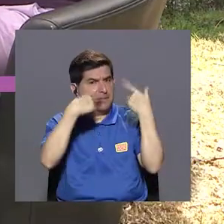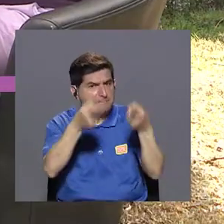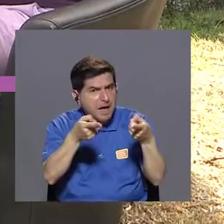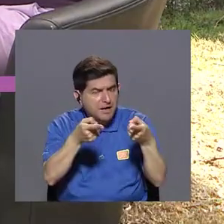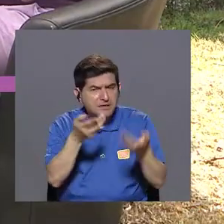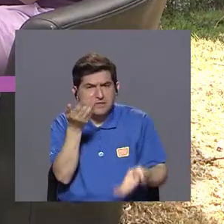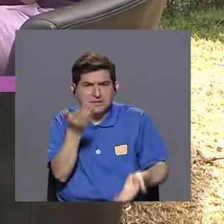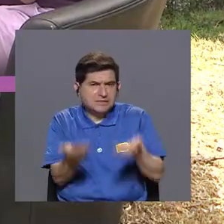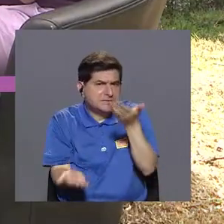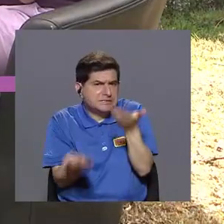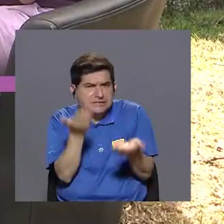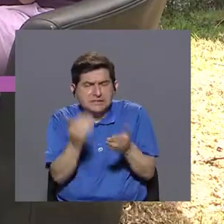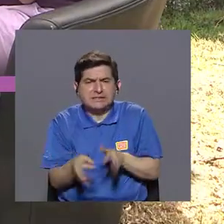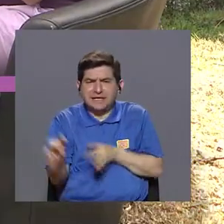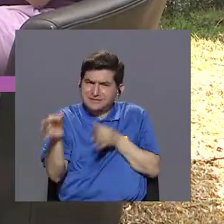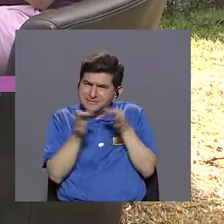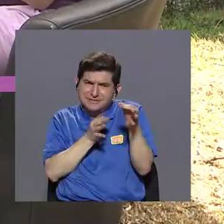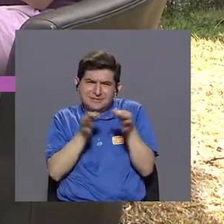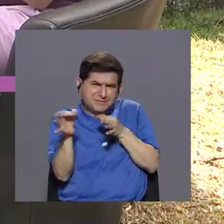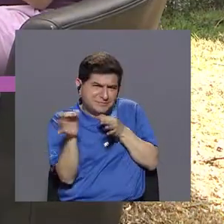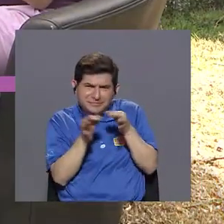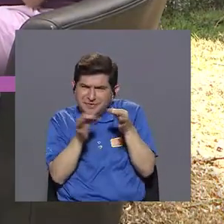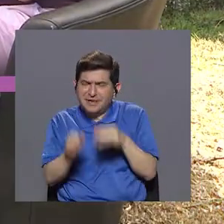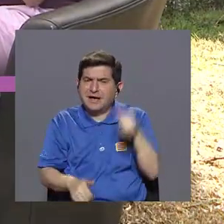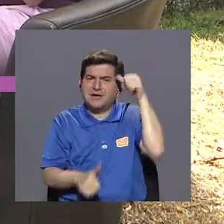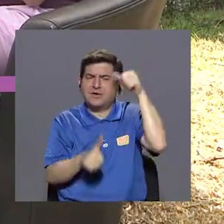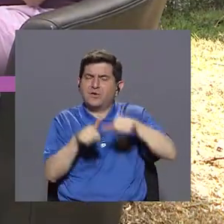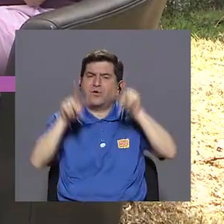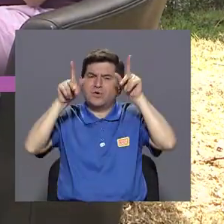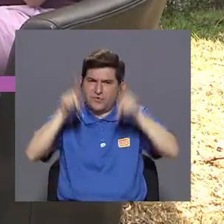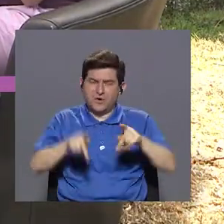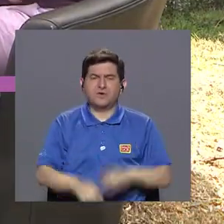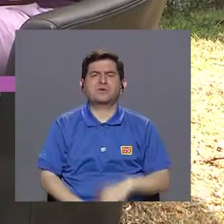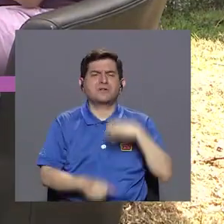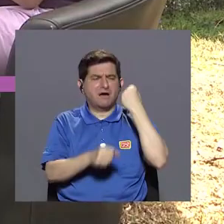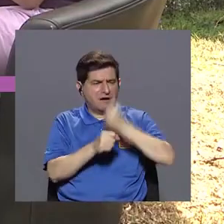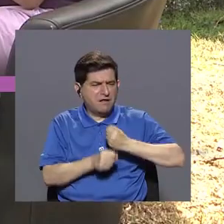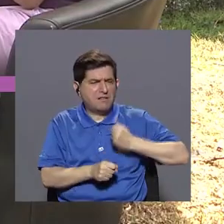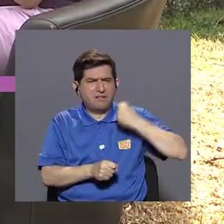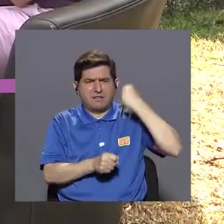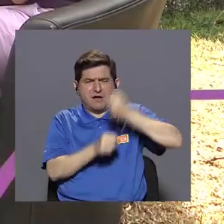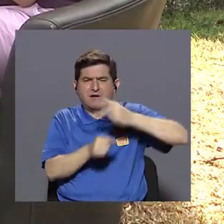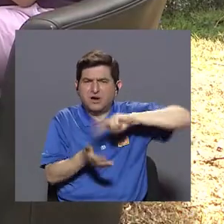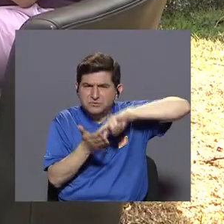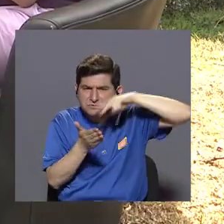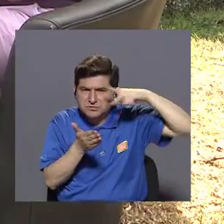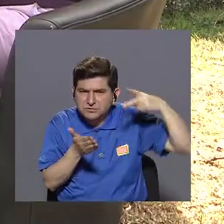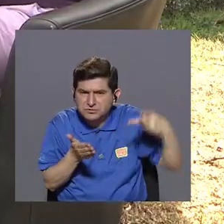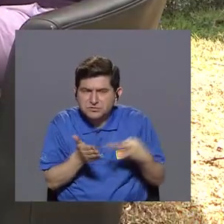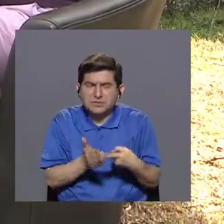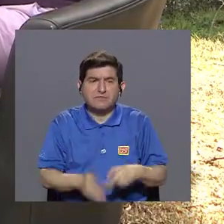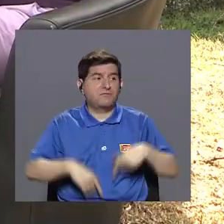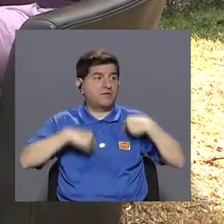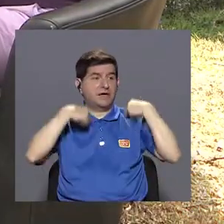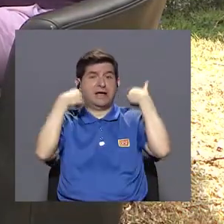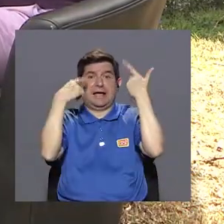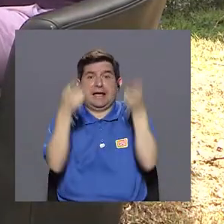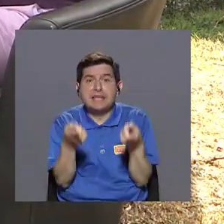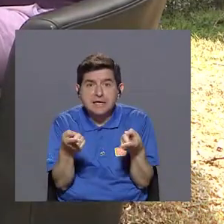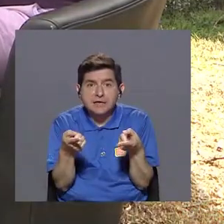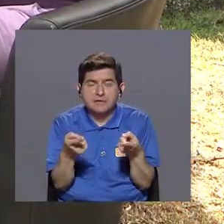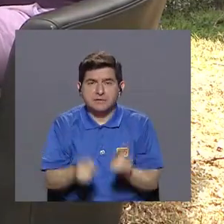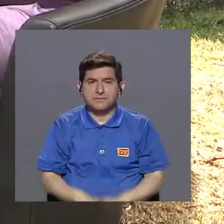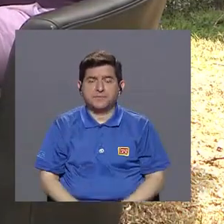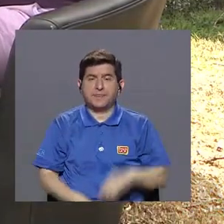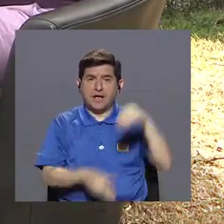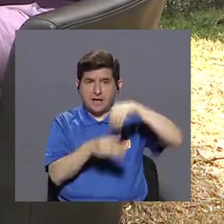¿verdad? Tal vez explicar un poquito o recordarle a la gente el esfuerzo que conlleva ir allá, ¿verdad? O